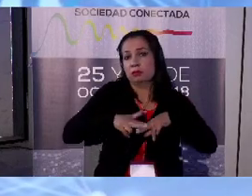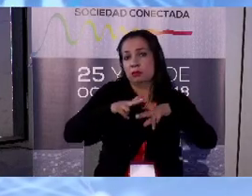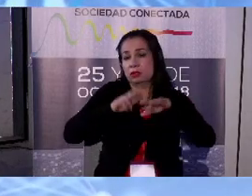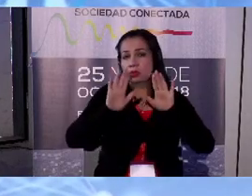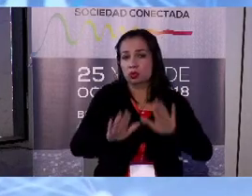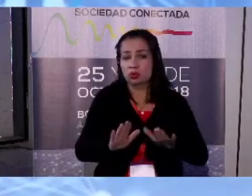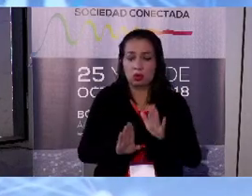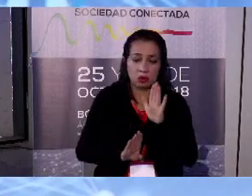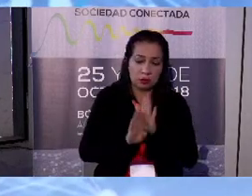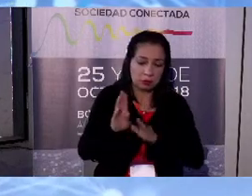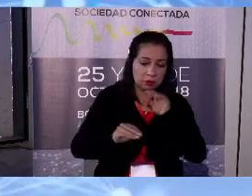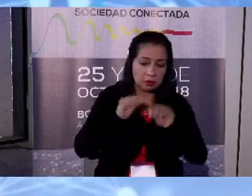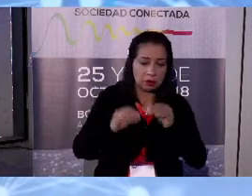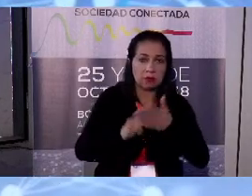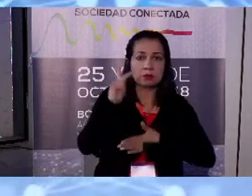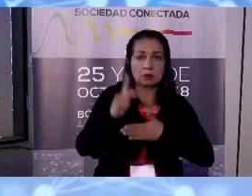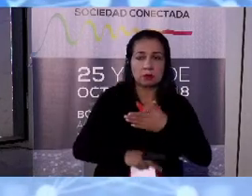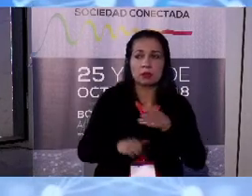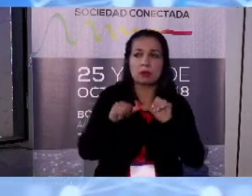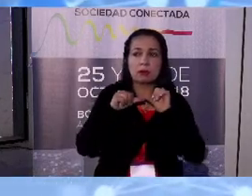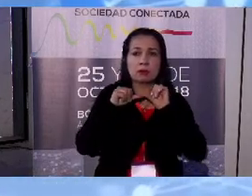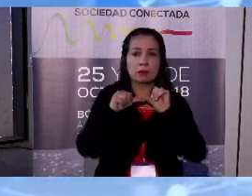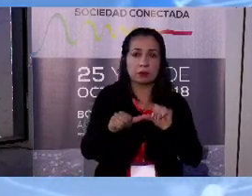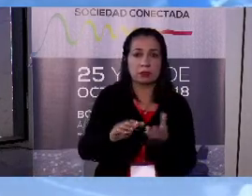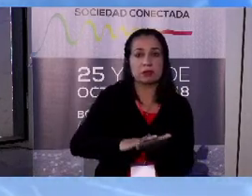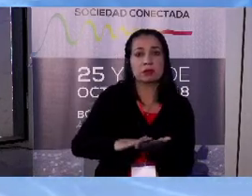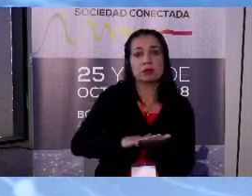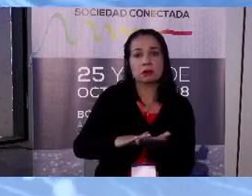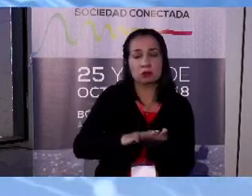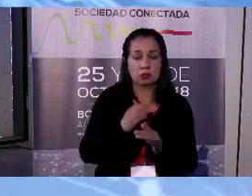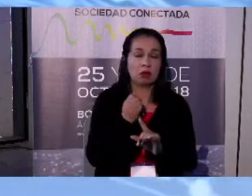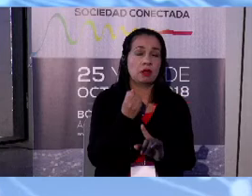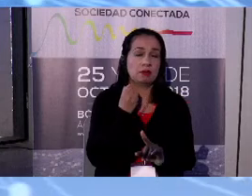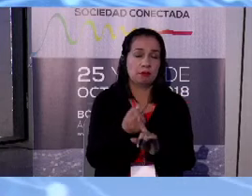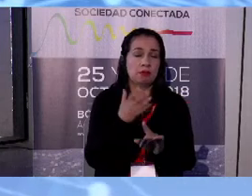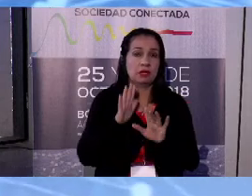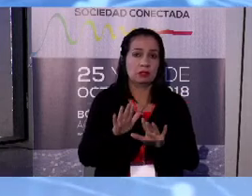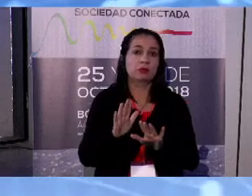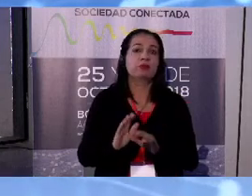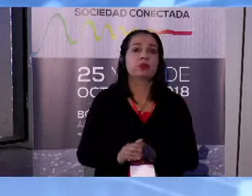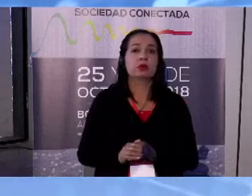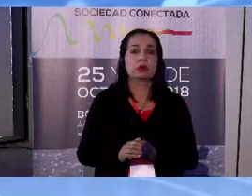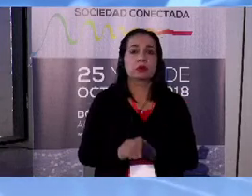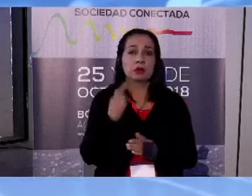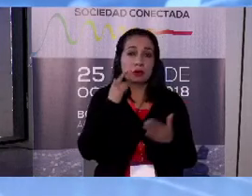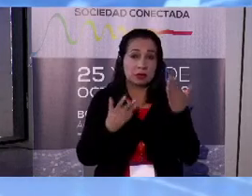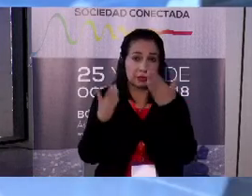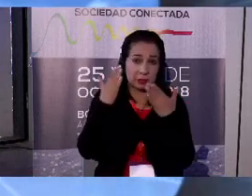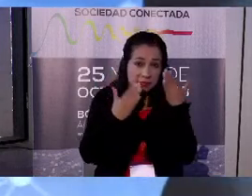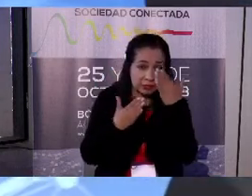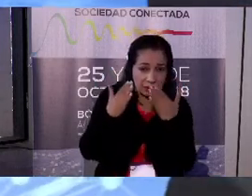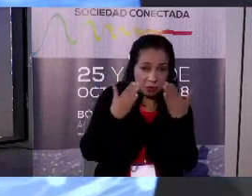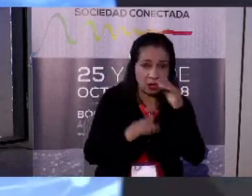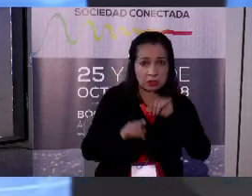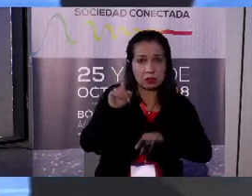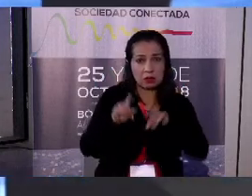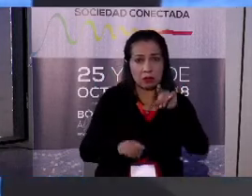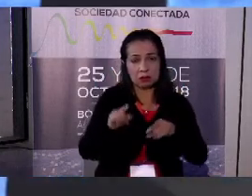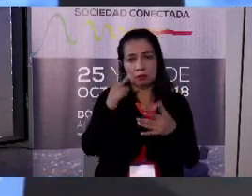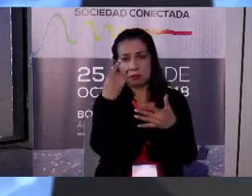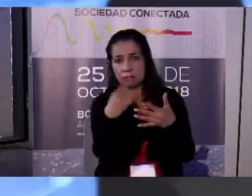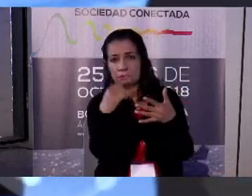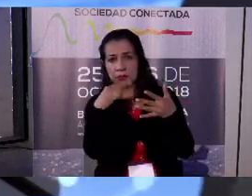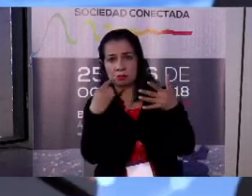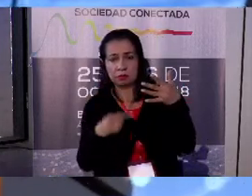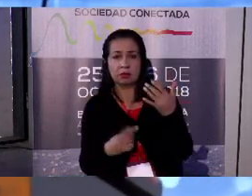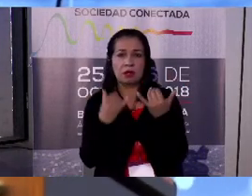del desarrollo y por supuesto la implementación de la solución hay algunos tipos de simulaciones que aquí